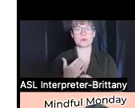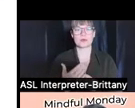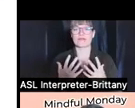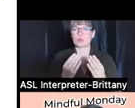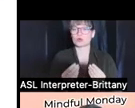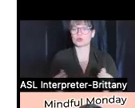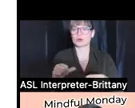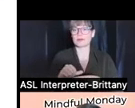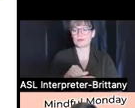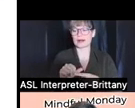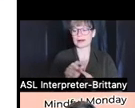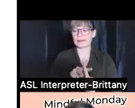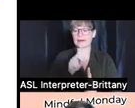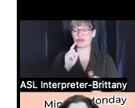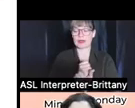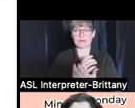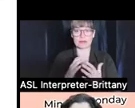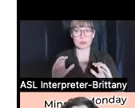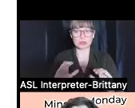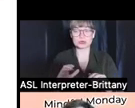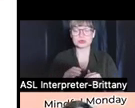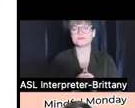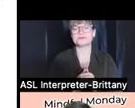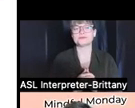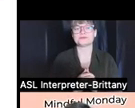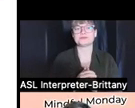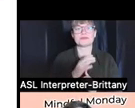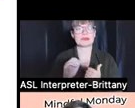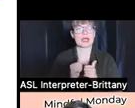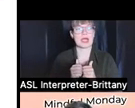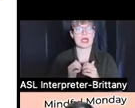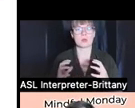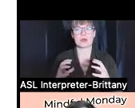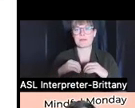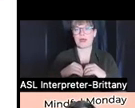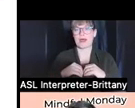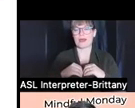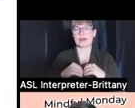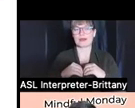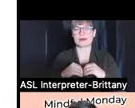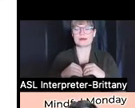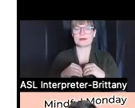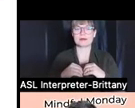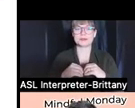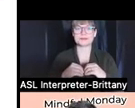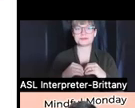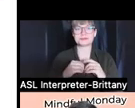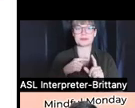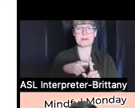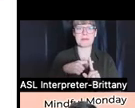etapas, prácticas restaurativas en todo el trabajo que hacemos y la manera que combinamos